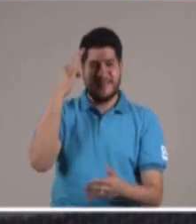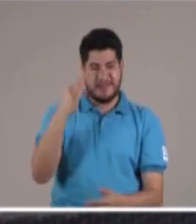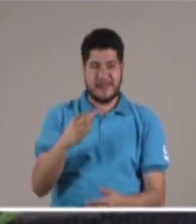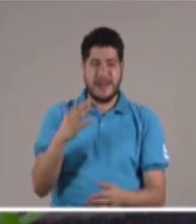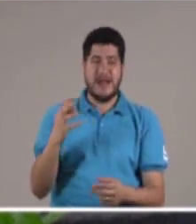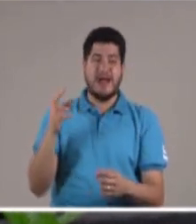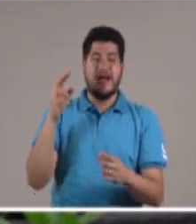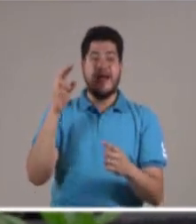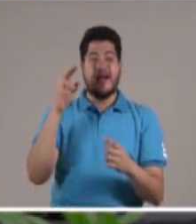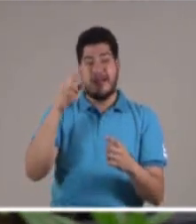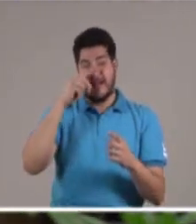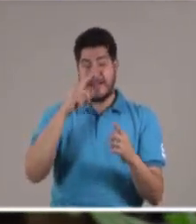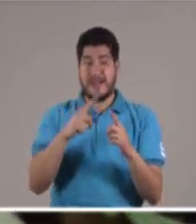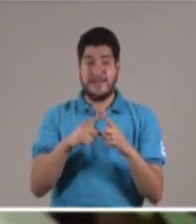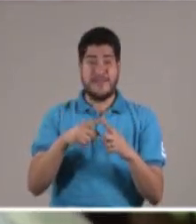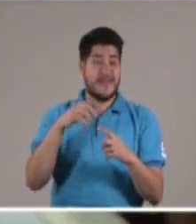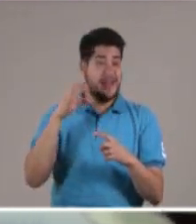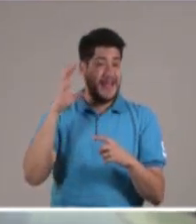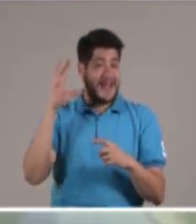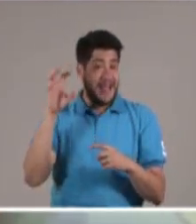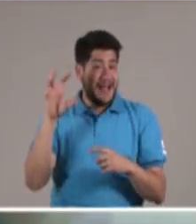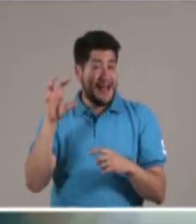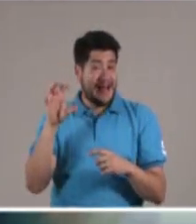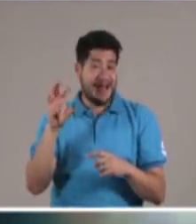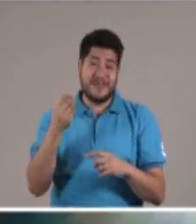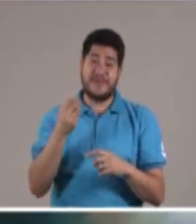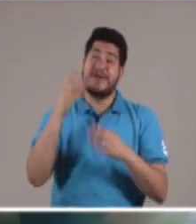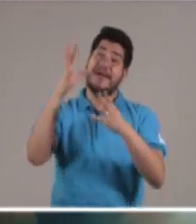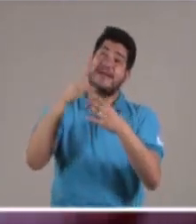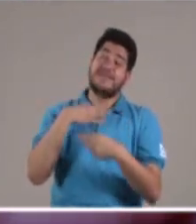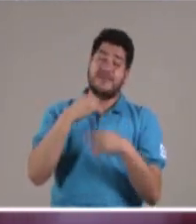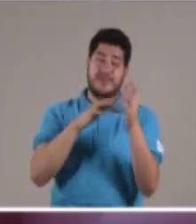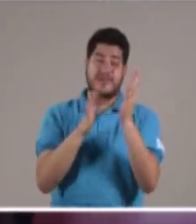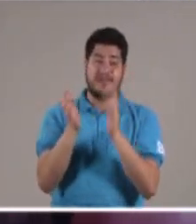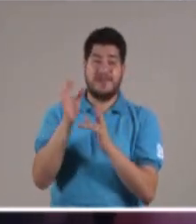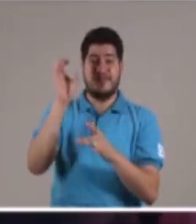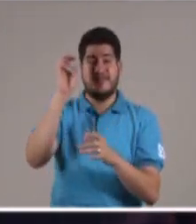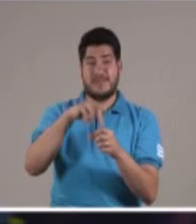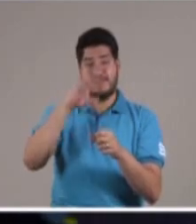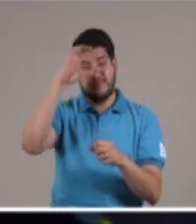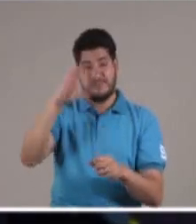hasta el ladrón que se convirtió en la cruz va camino a cielo